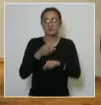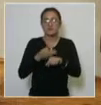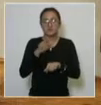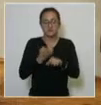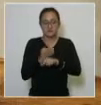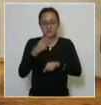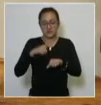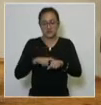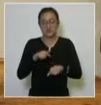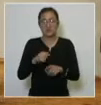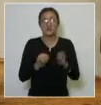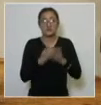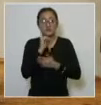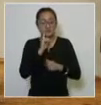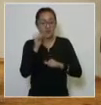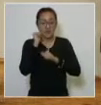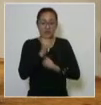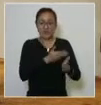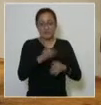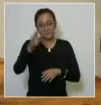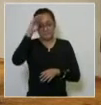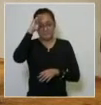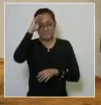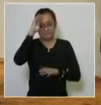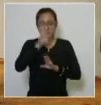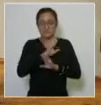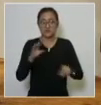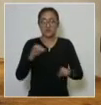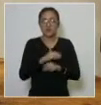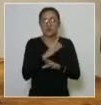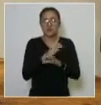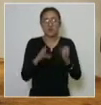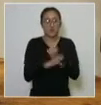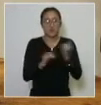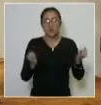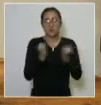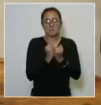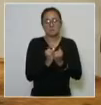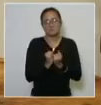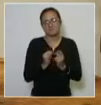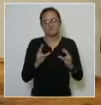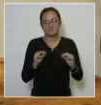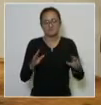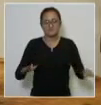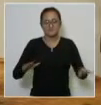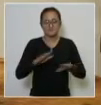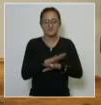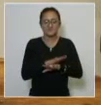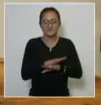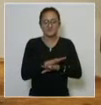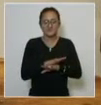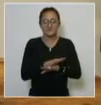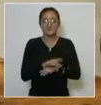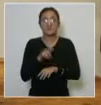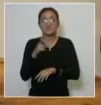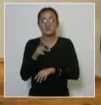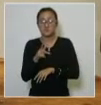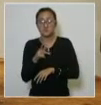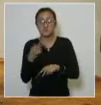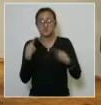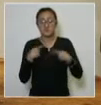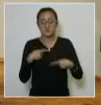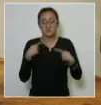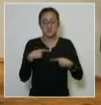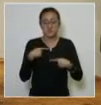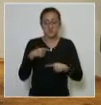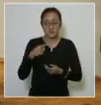la nueva auditora y que pensaran que quedaban las cosas iguales, ¿sí? Los auditores